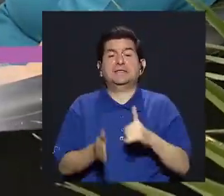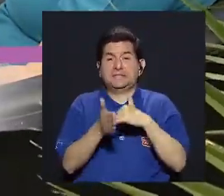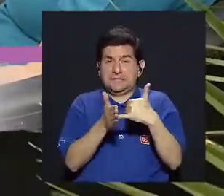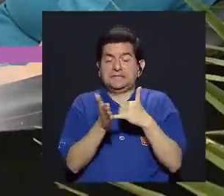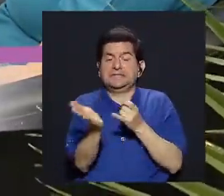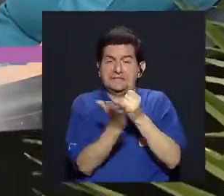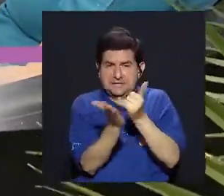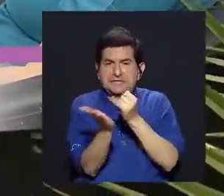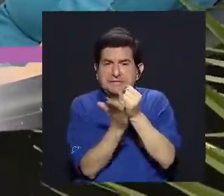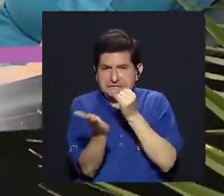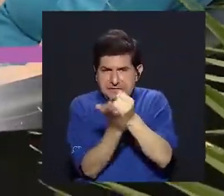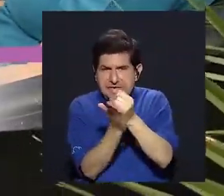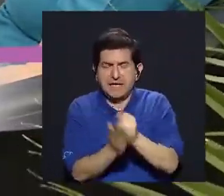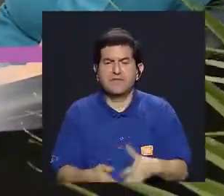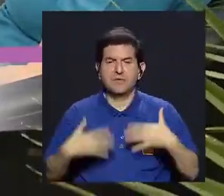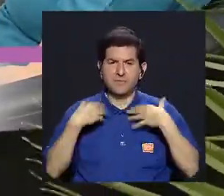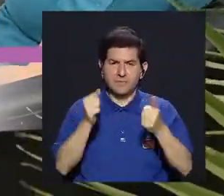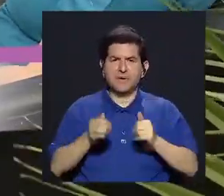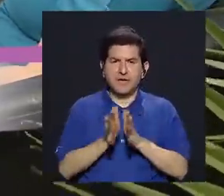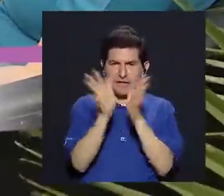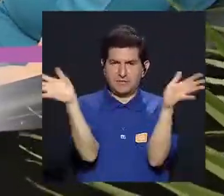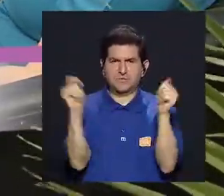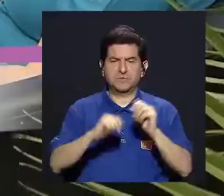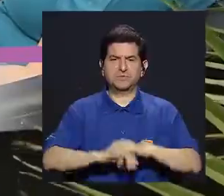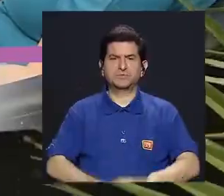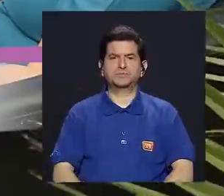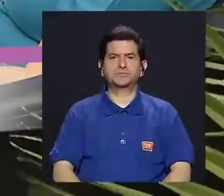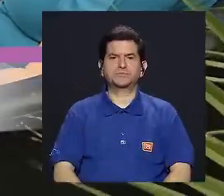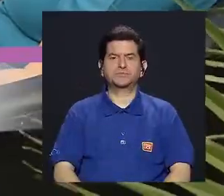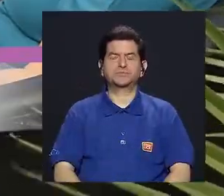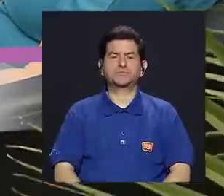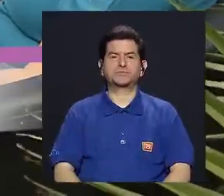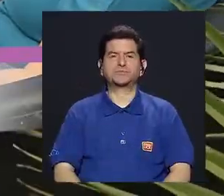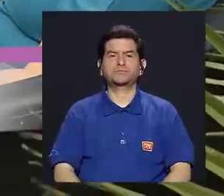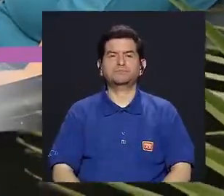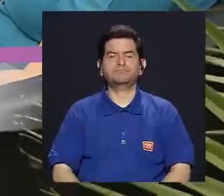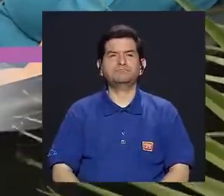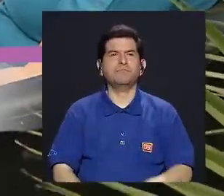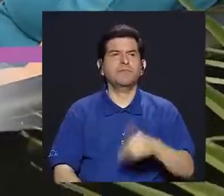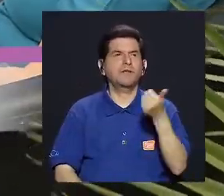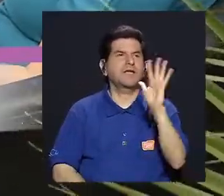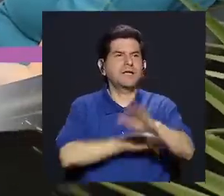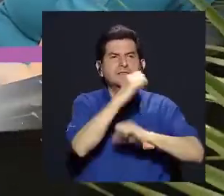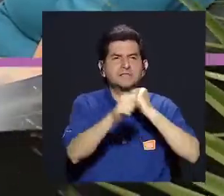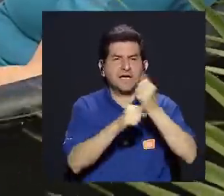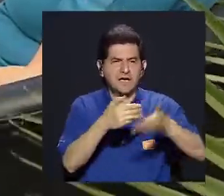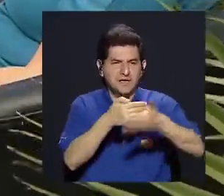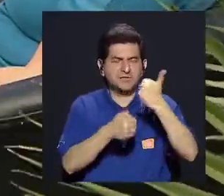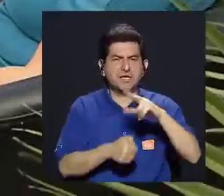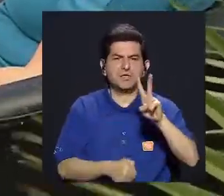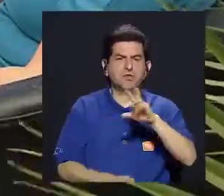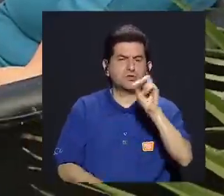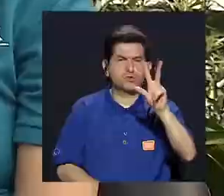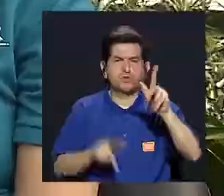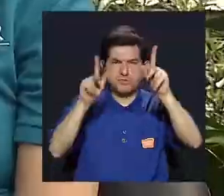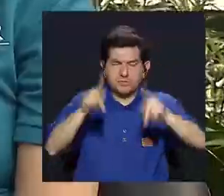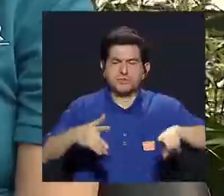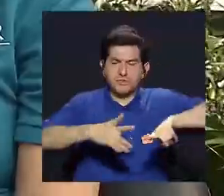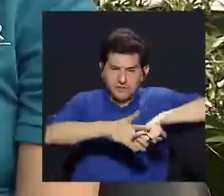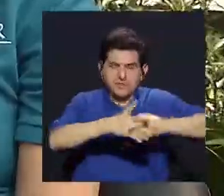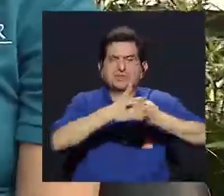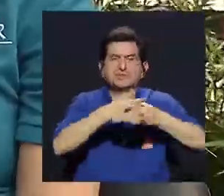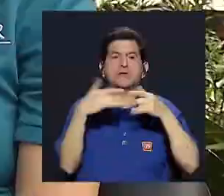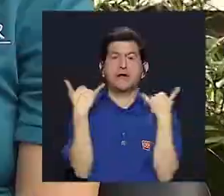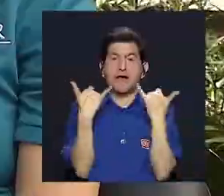sensible de investigación en términos de salud pública entonces hará quince años empezamos dos otras personas pero en el